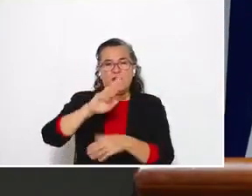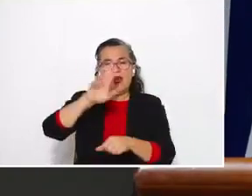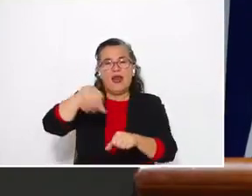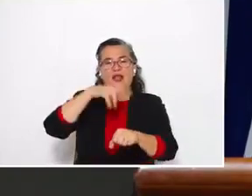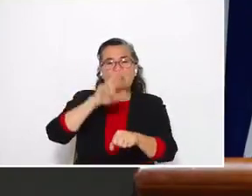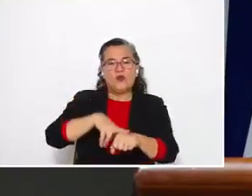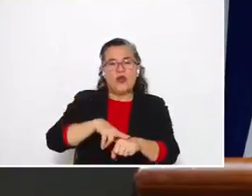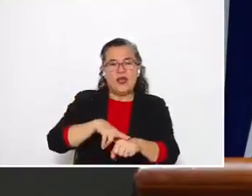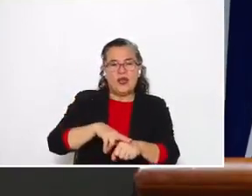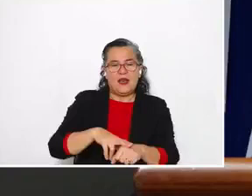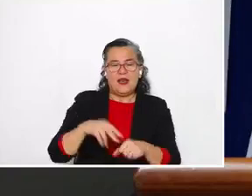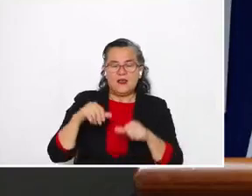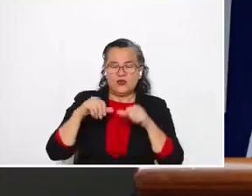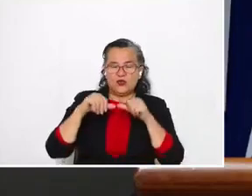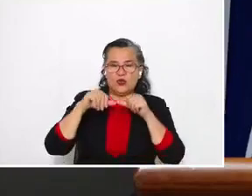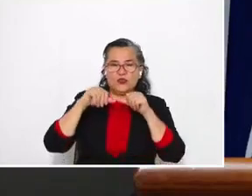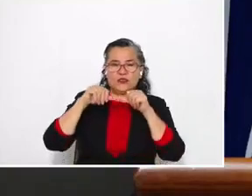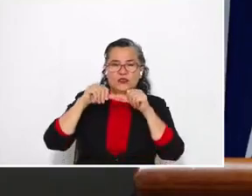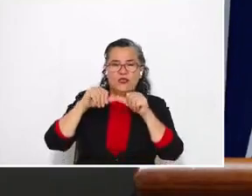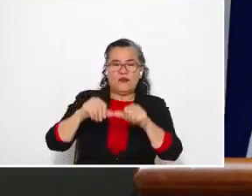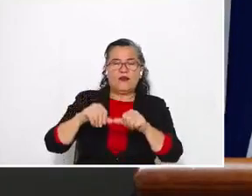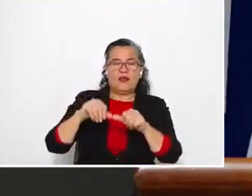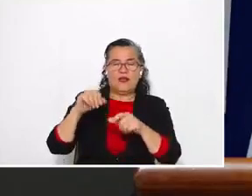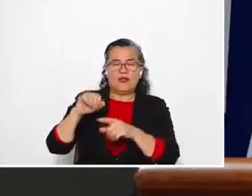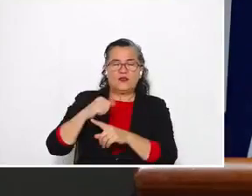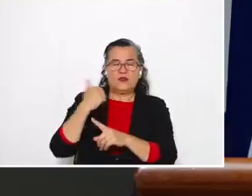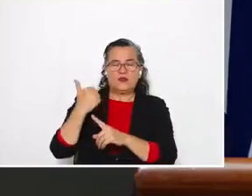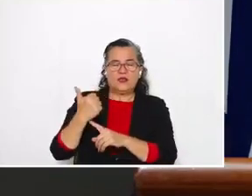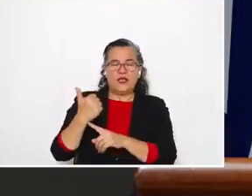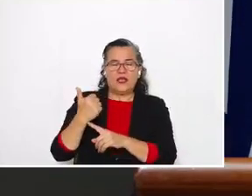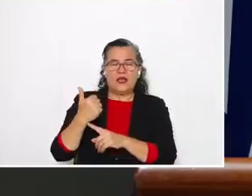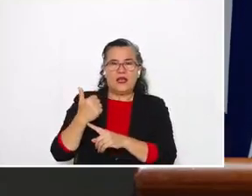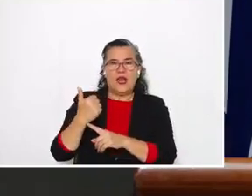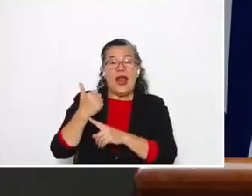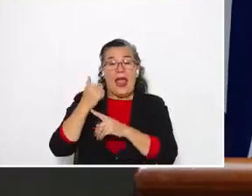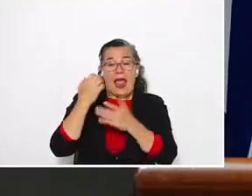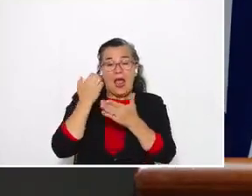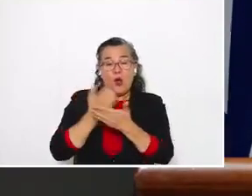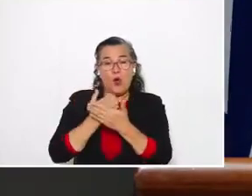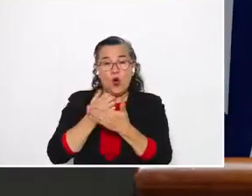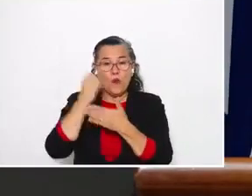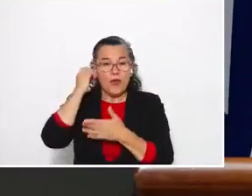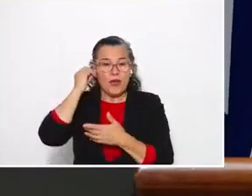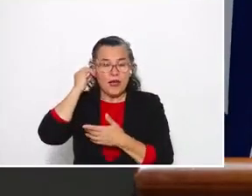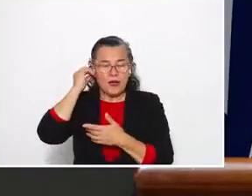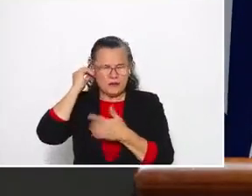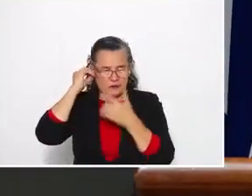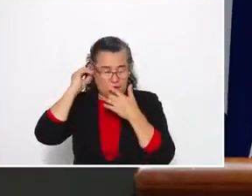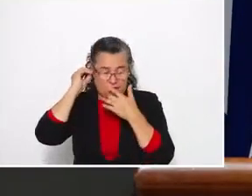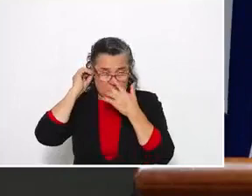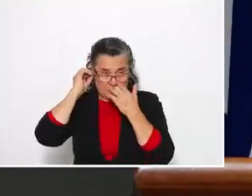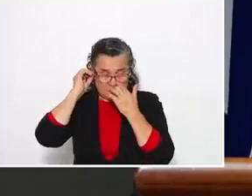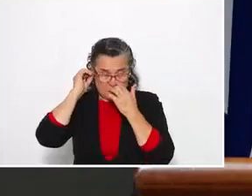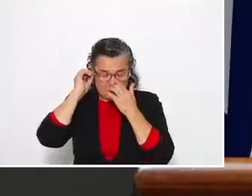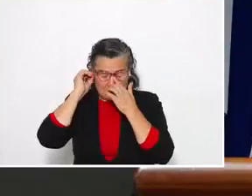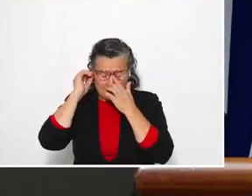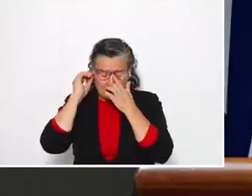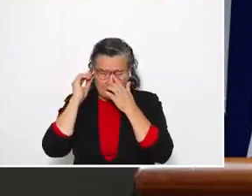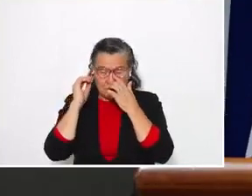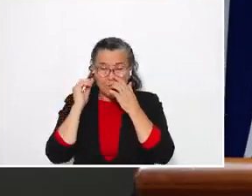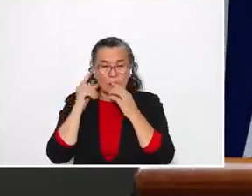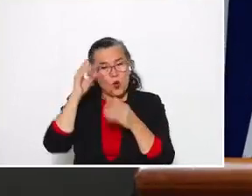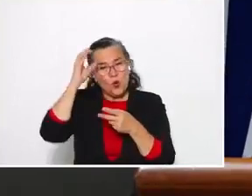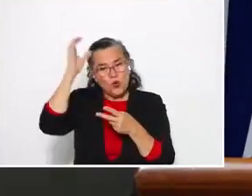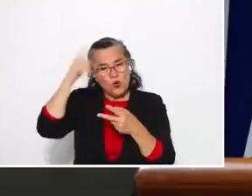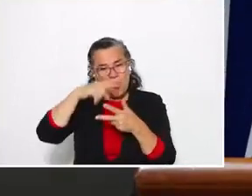natural la sostenibilidad social, económica, cultural, ambiental, debe correr por las